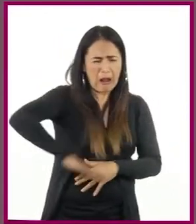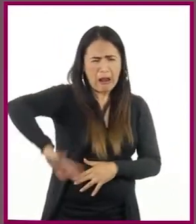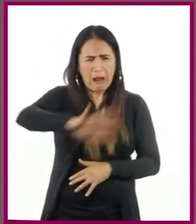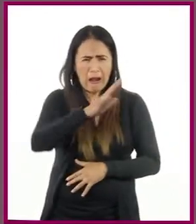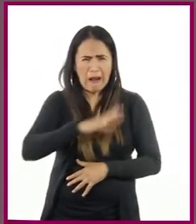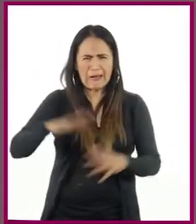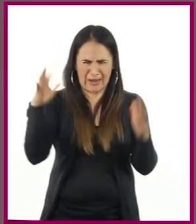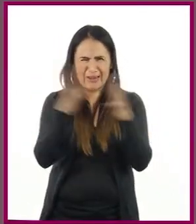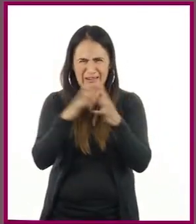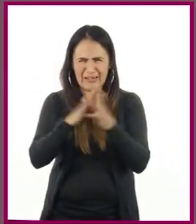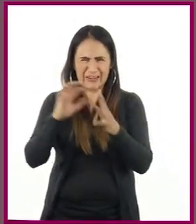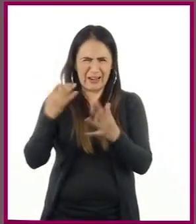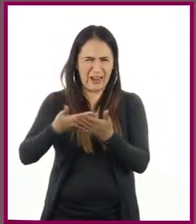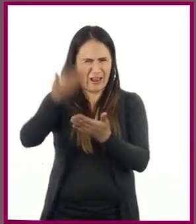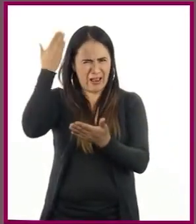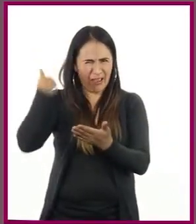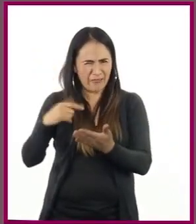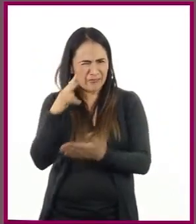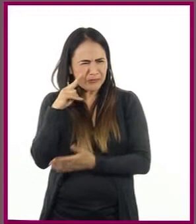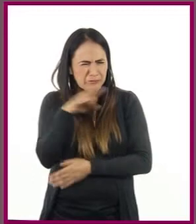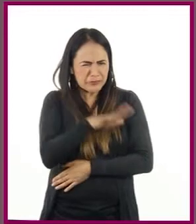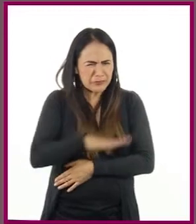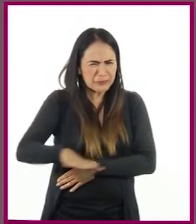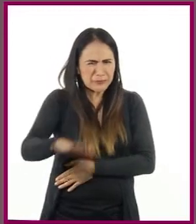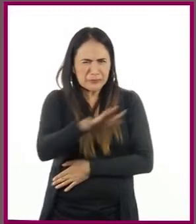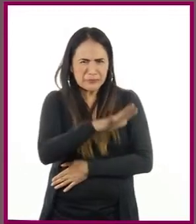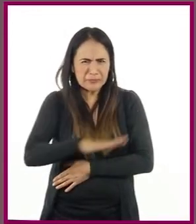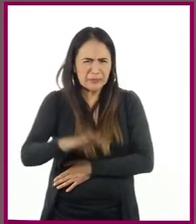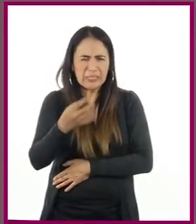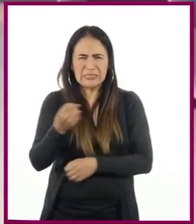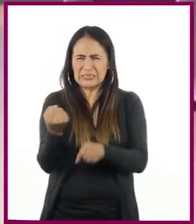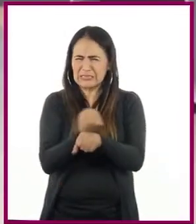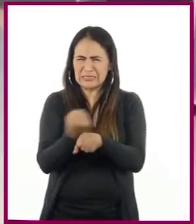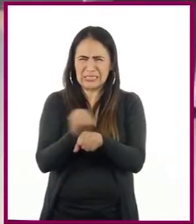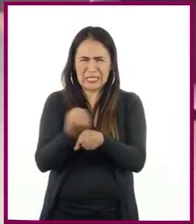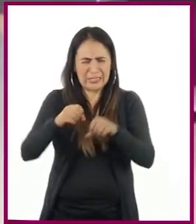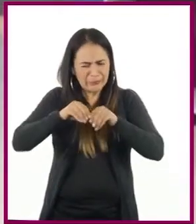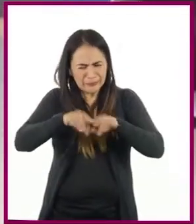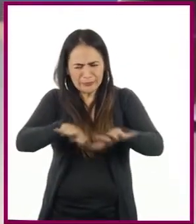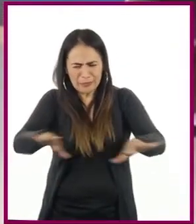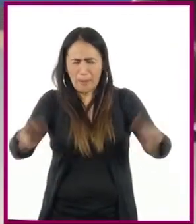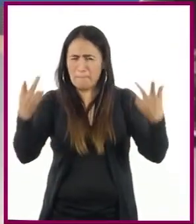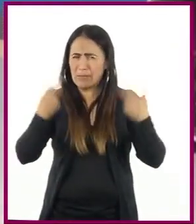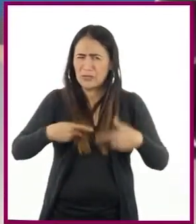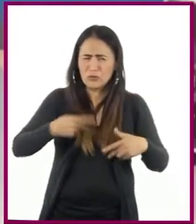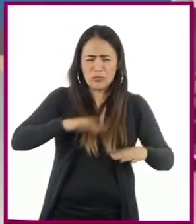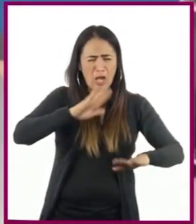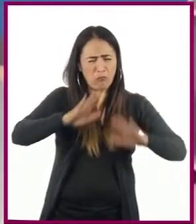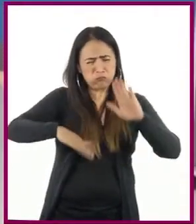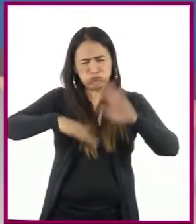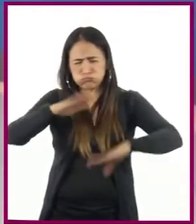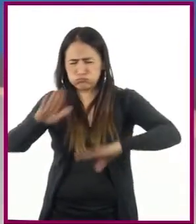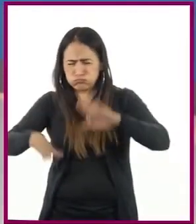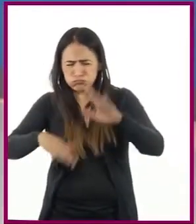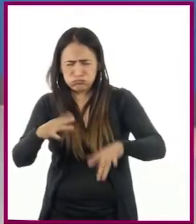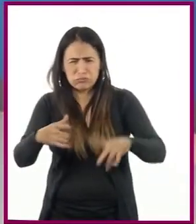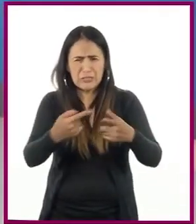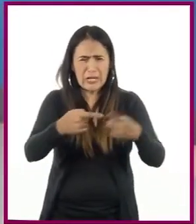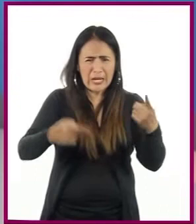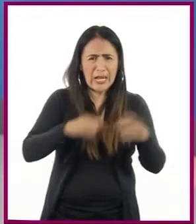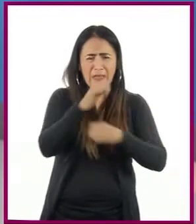en un cenagal cuya superficie se tiñó a causa de la sangre. Cadáveres hinchados flotaban junto a los cuerpos de